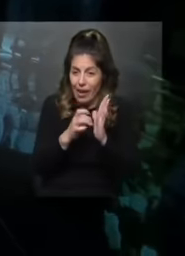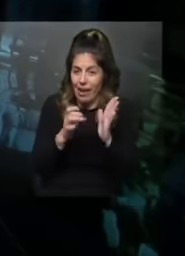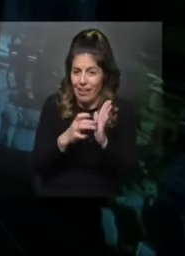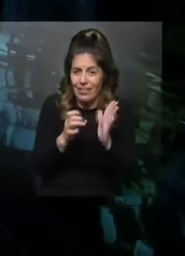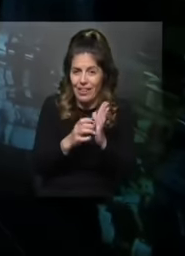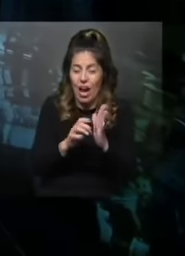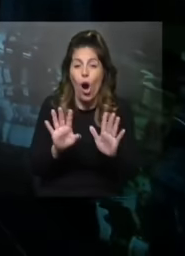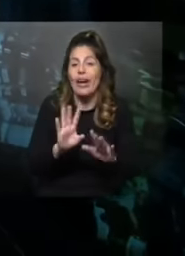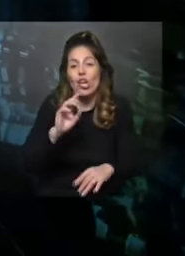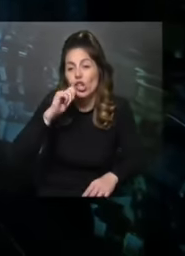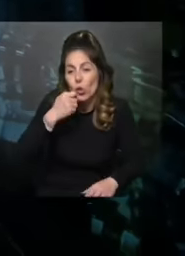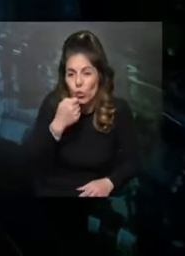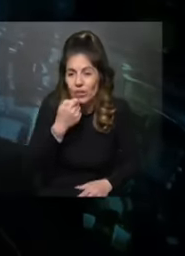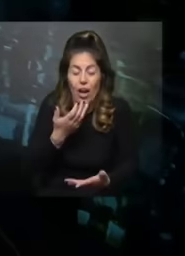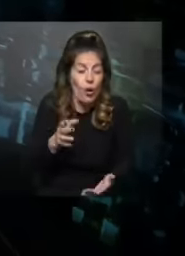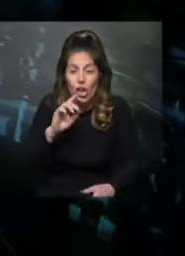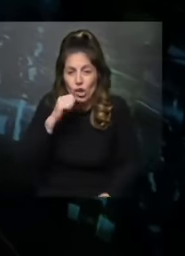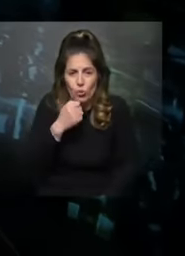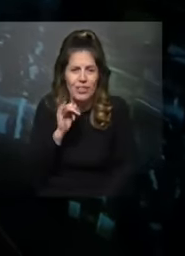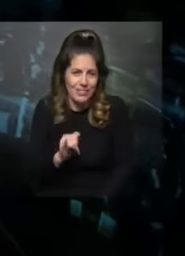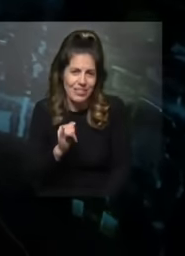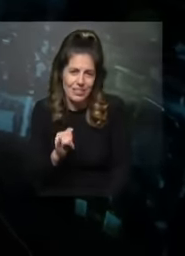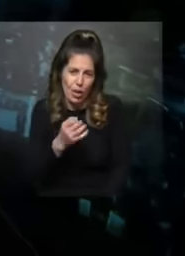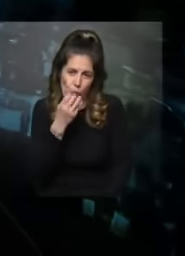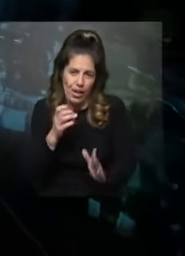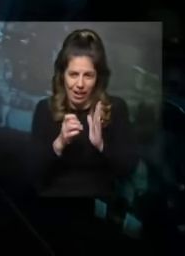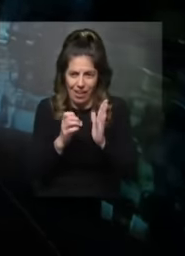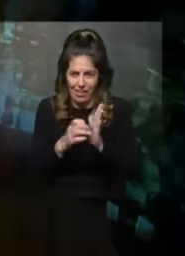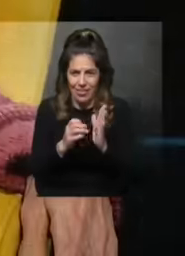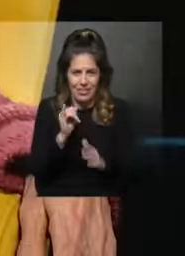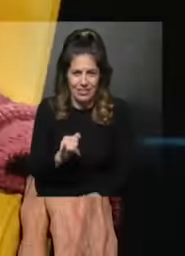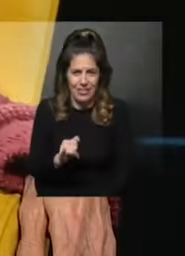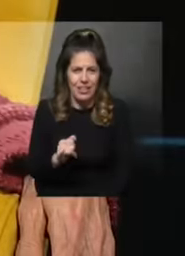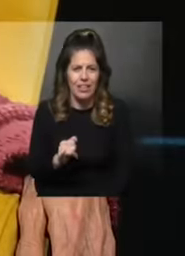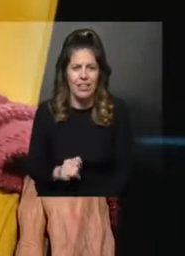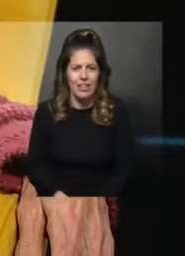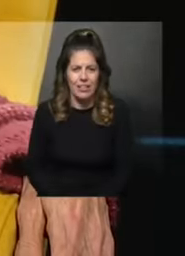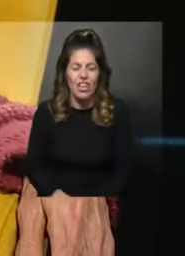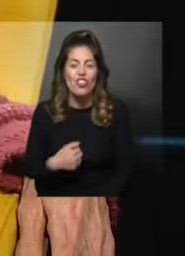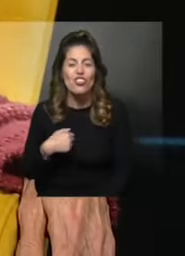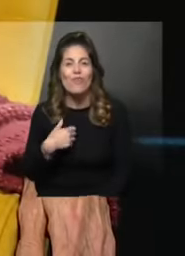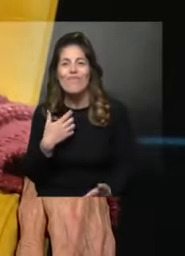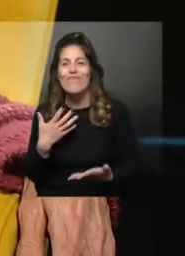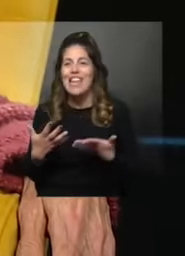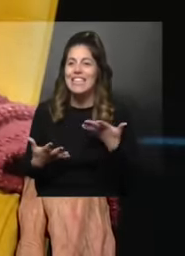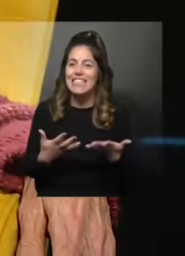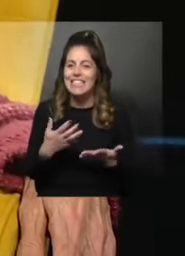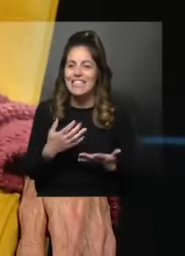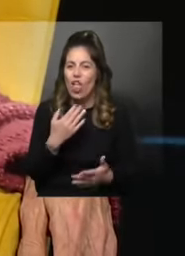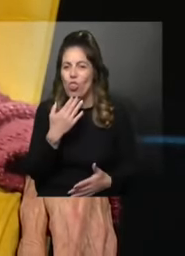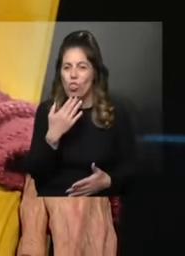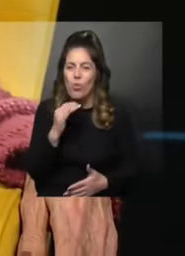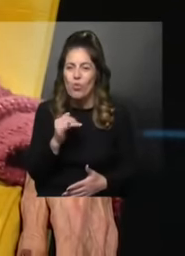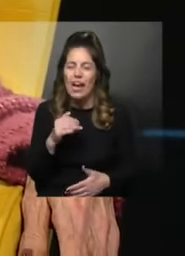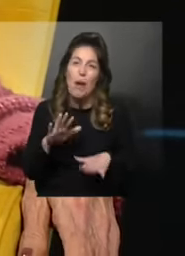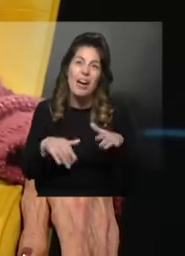Aunque no te guste. Por supuesto, es de muy buena calidad. Sí. Yo tengo una inquietud que no, que tal vez con